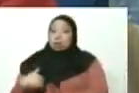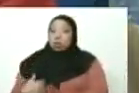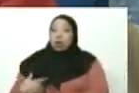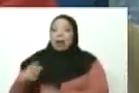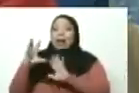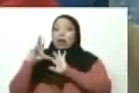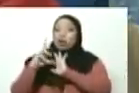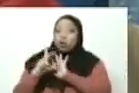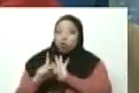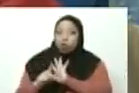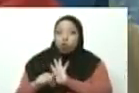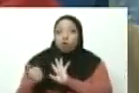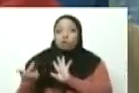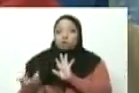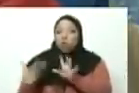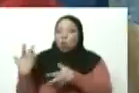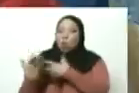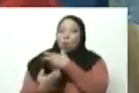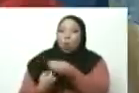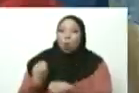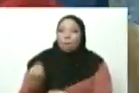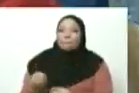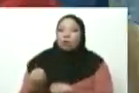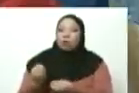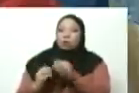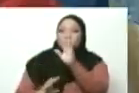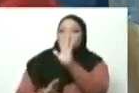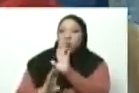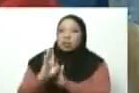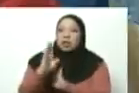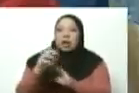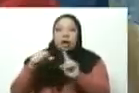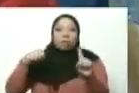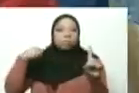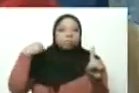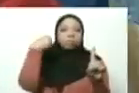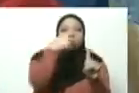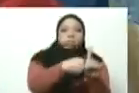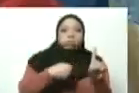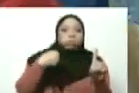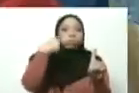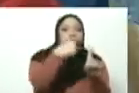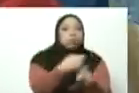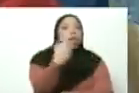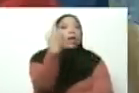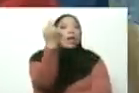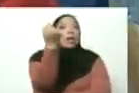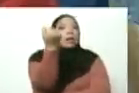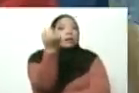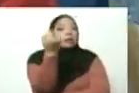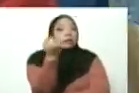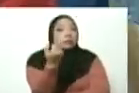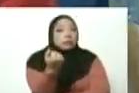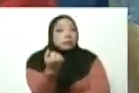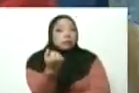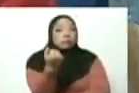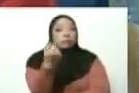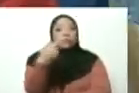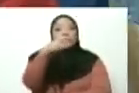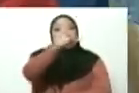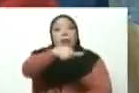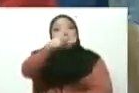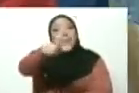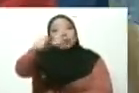corrupción que él desarrolló para agredir la economía de centenares de